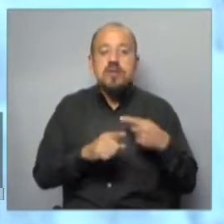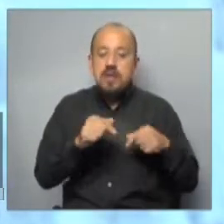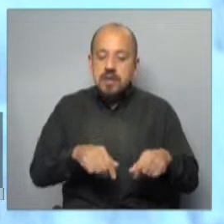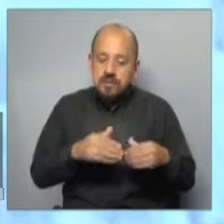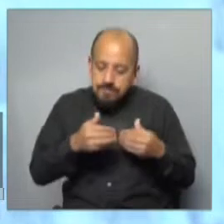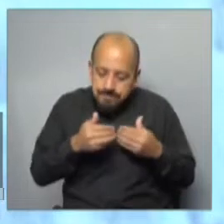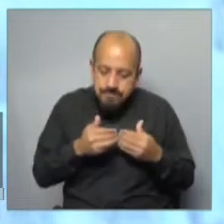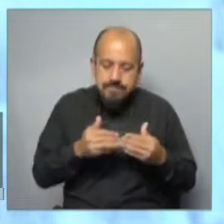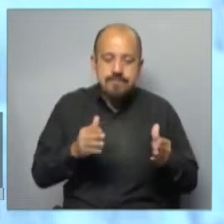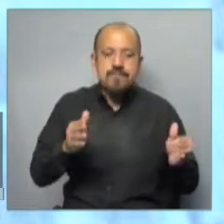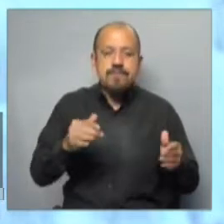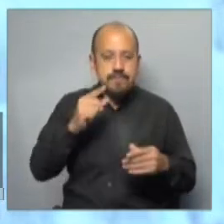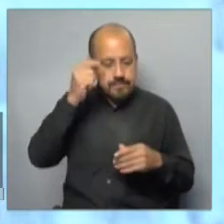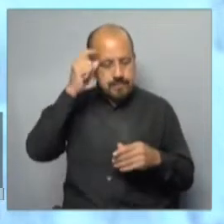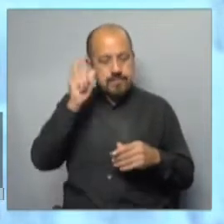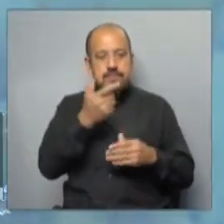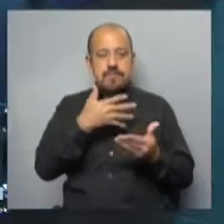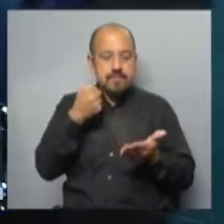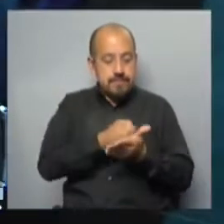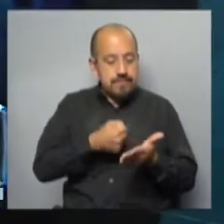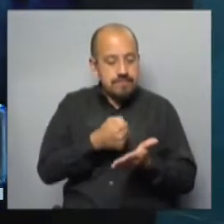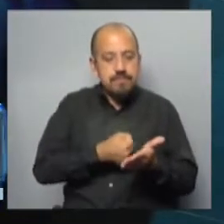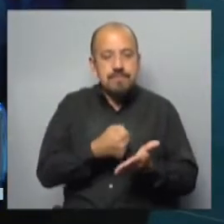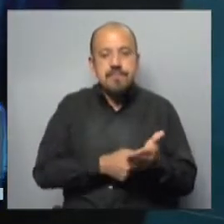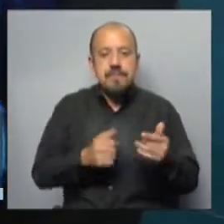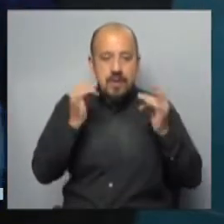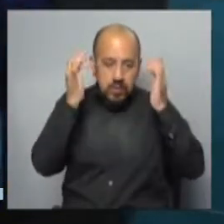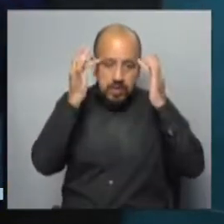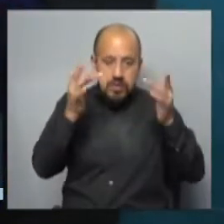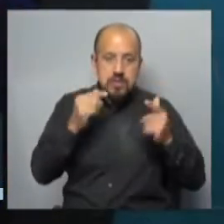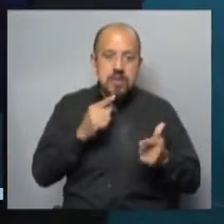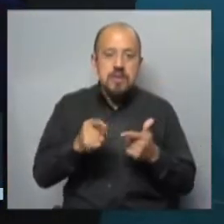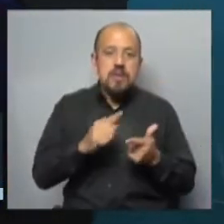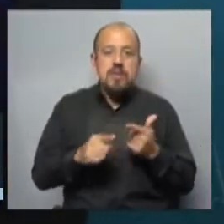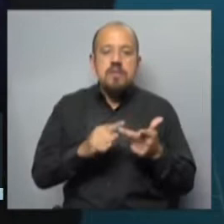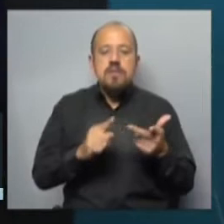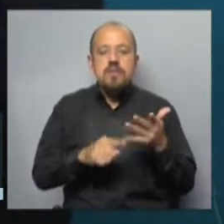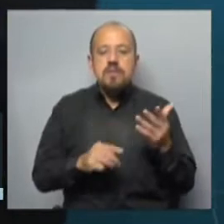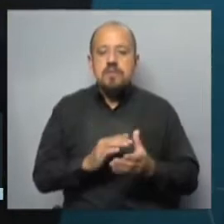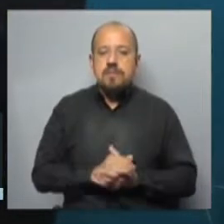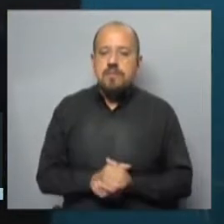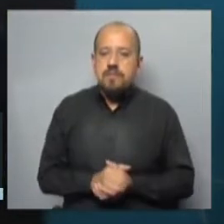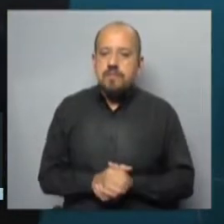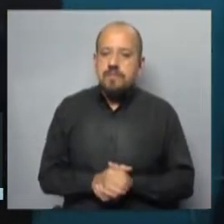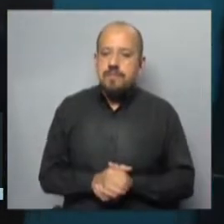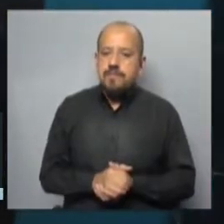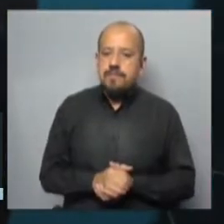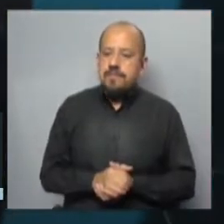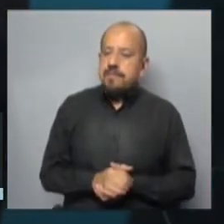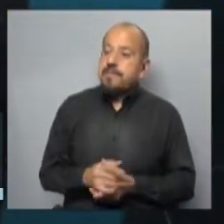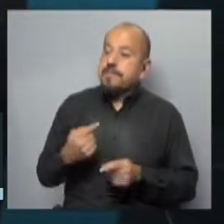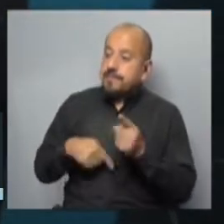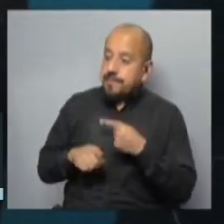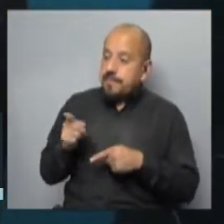empieza las luchas estás que te digo en la educación en todo lo demás en este caso si se quiere en